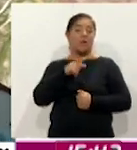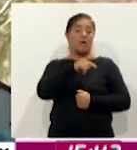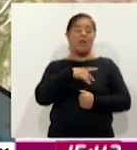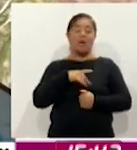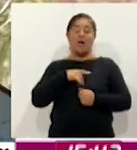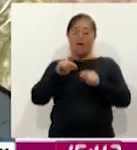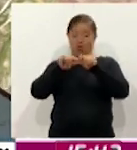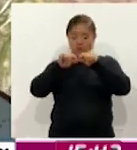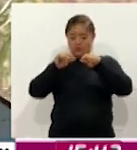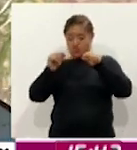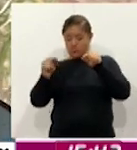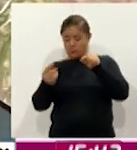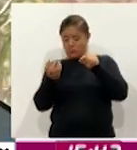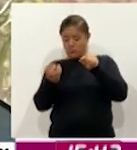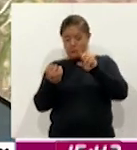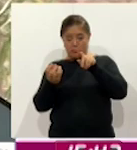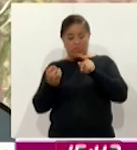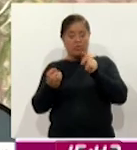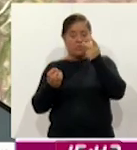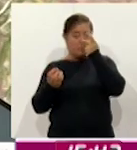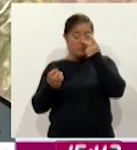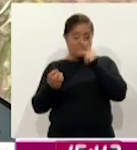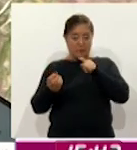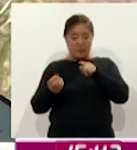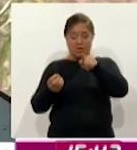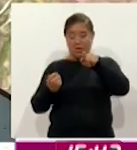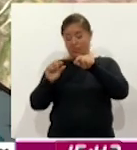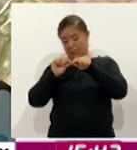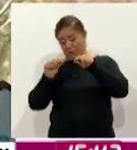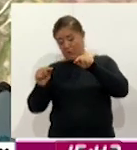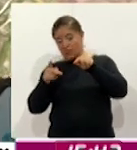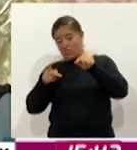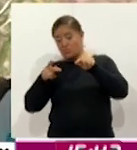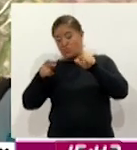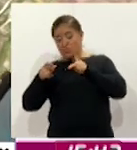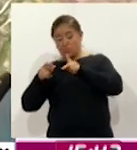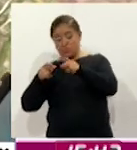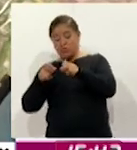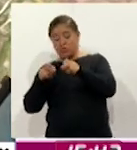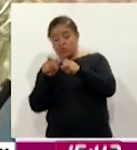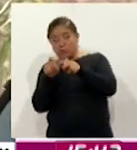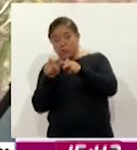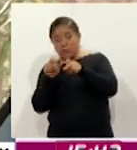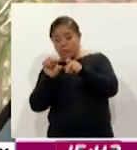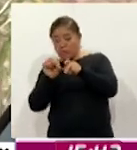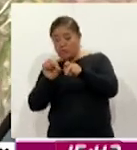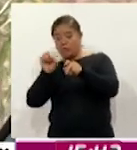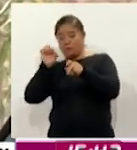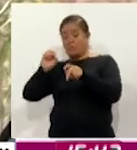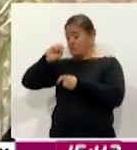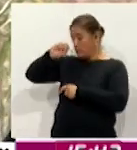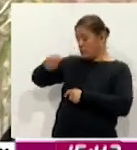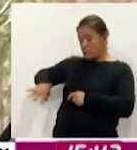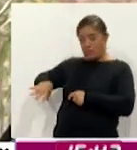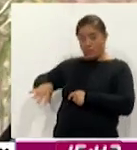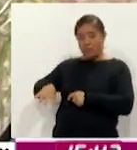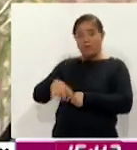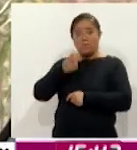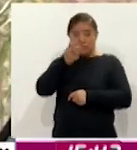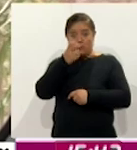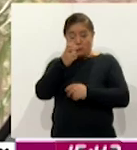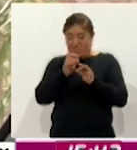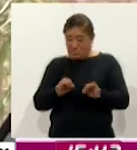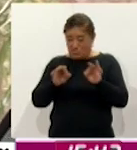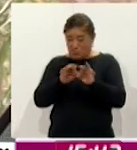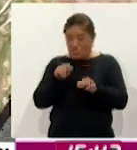conducto deferente que es del hombre y pues ya no es reversible, por eso es importante que estén 100% seguros de